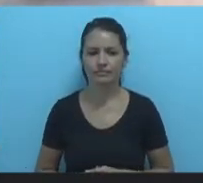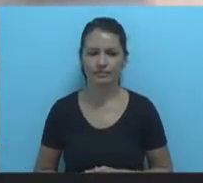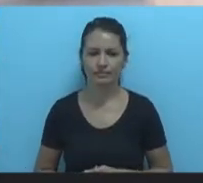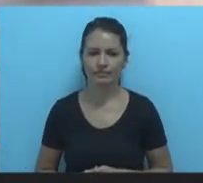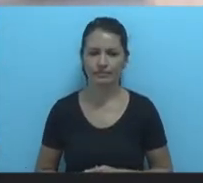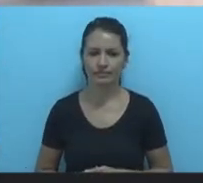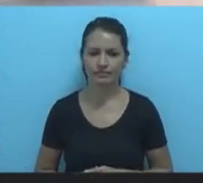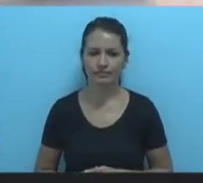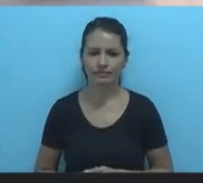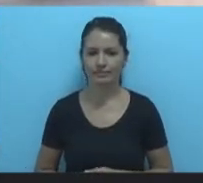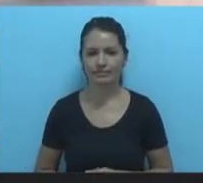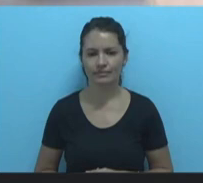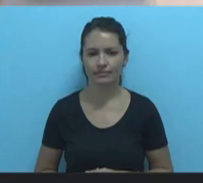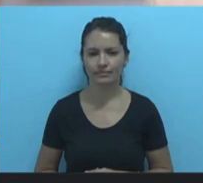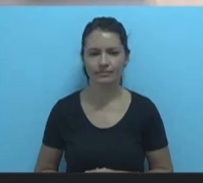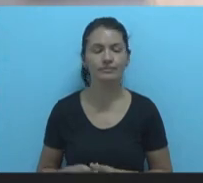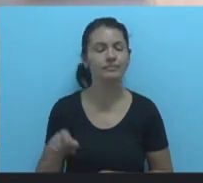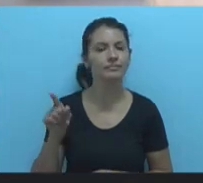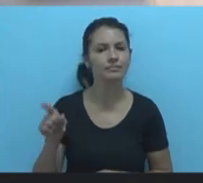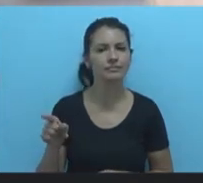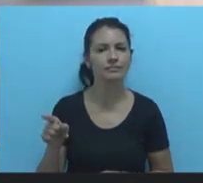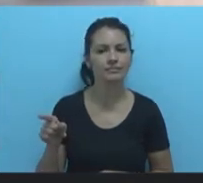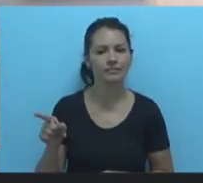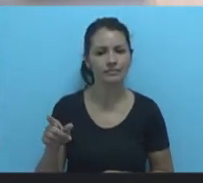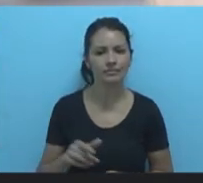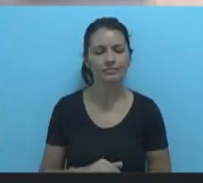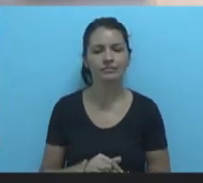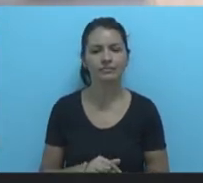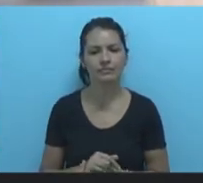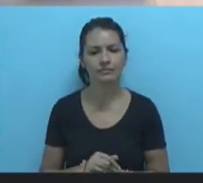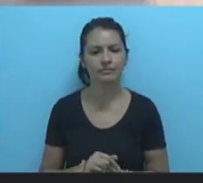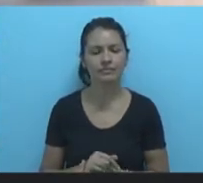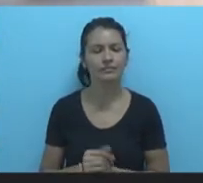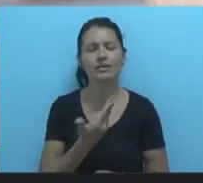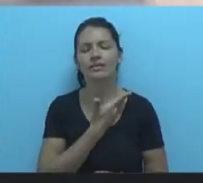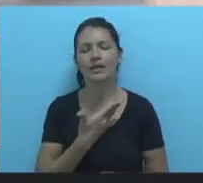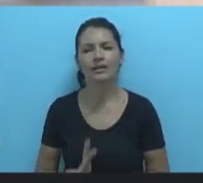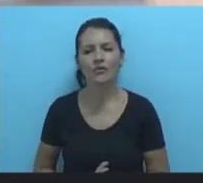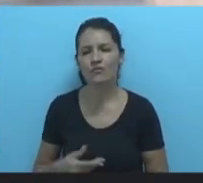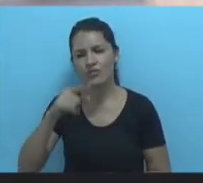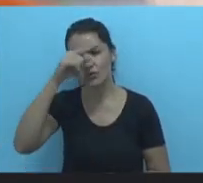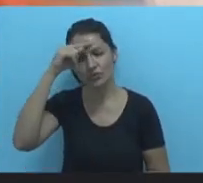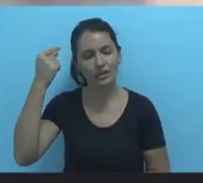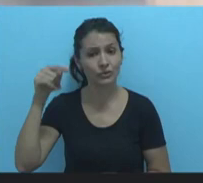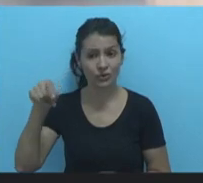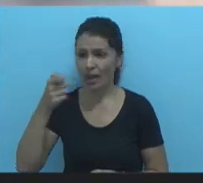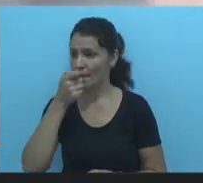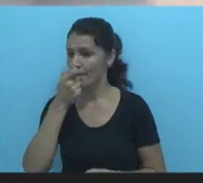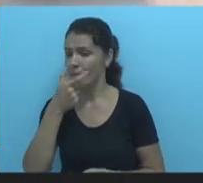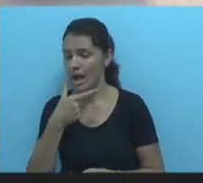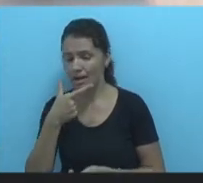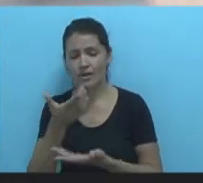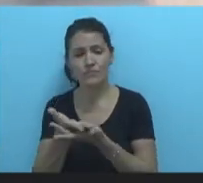la fecha. Y eso implicó que la Nación le dijera a las provincias, con toda esa masa de recursos que